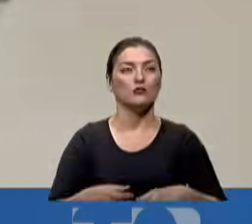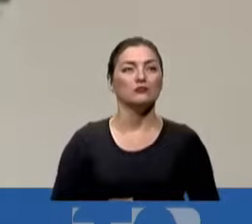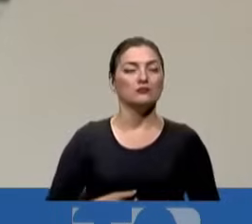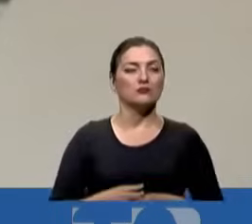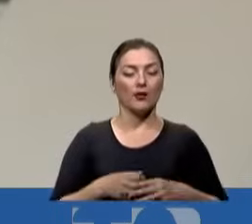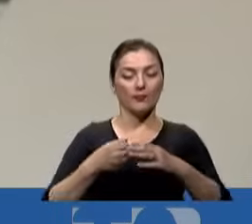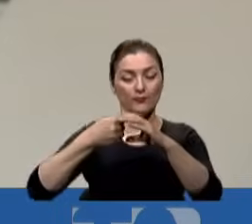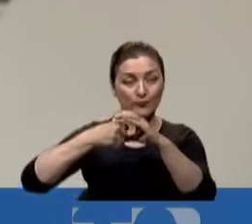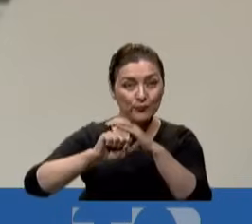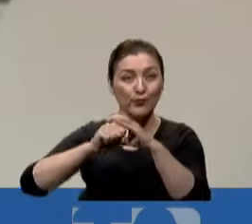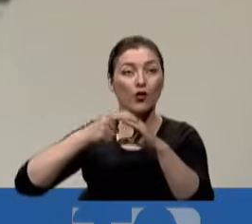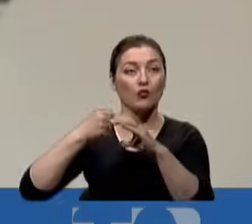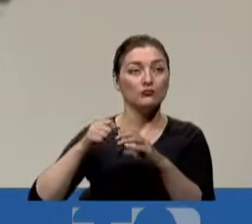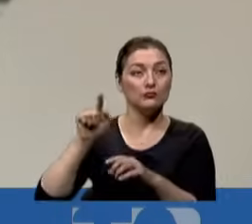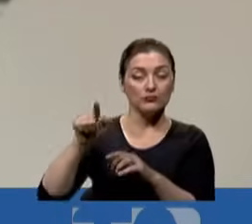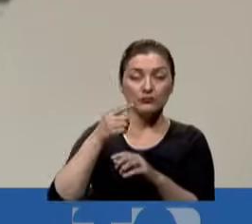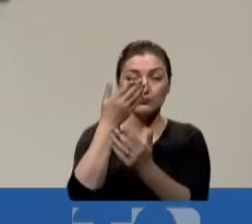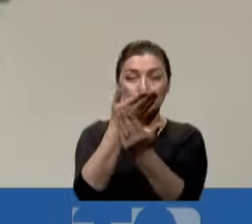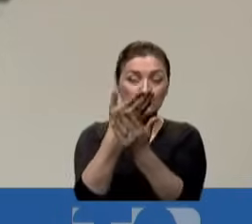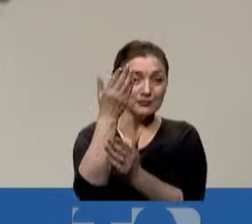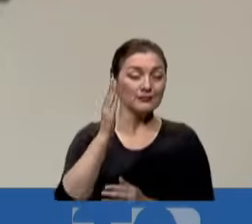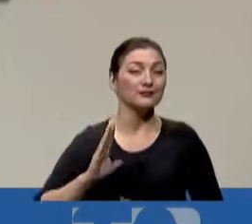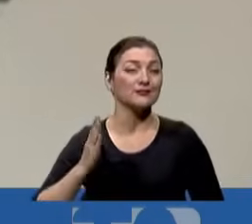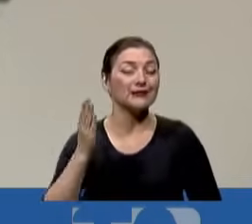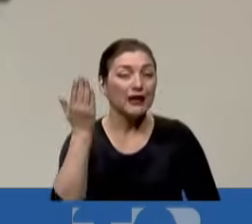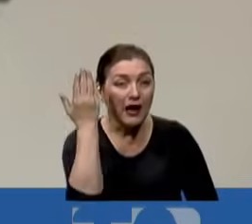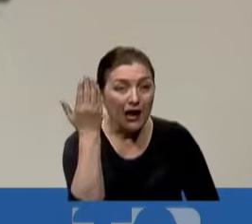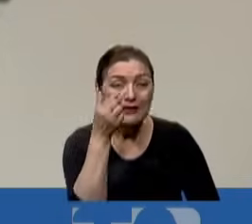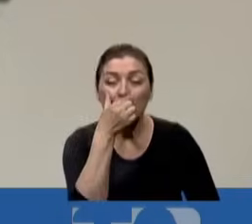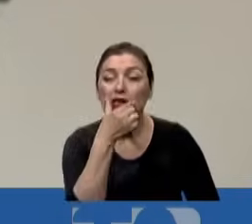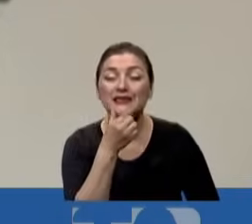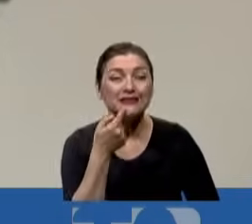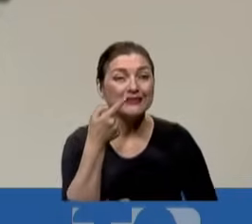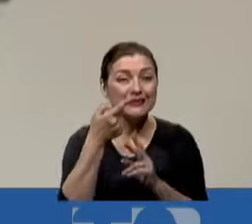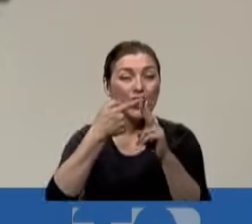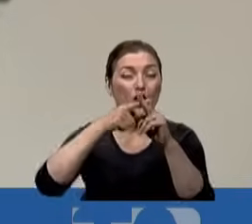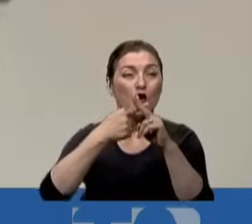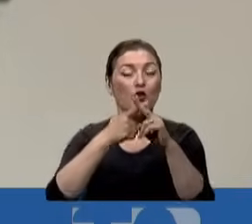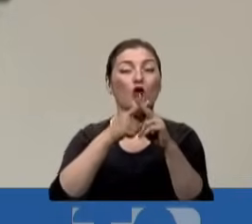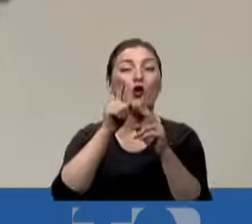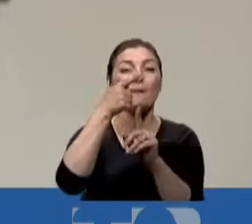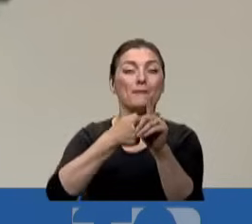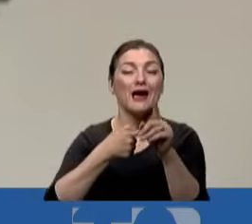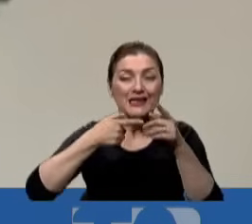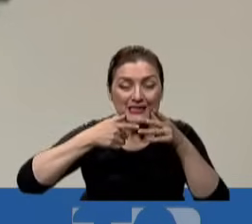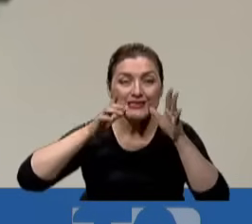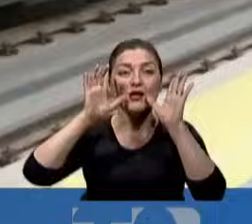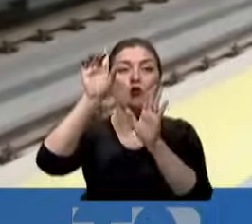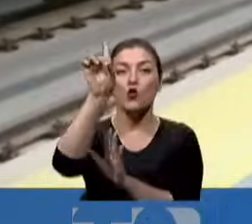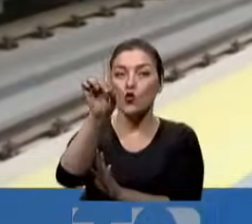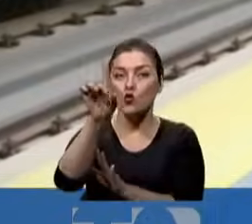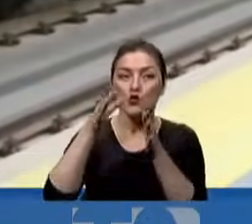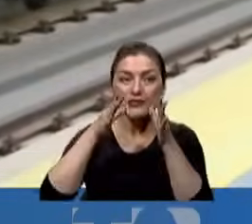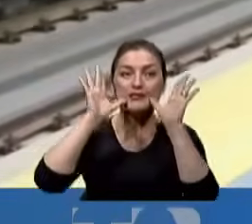el Metro de Quito, de acuerdo a lo que ha indicado el señor alcalde, tiene y se va a poner en marcha en el mes de diciembre, el primero de